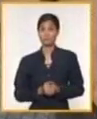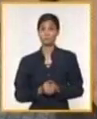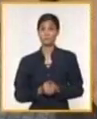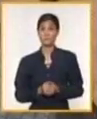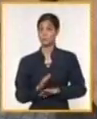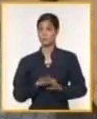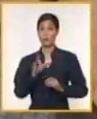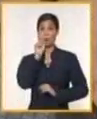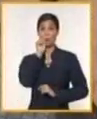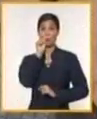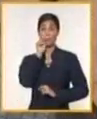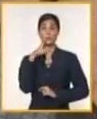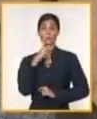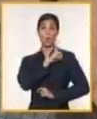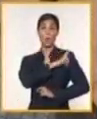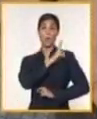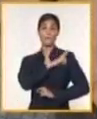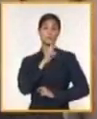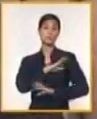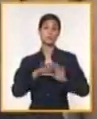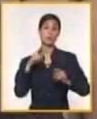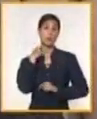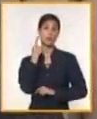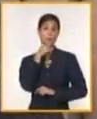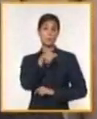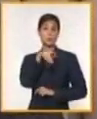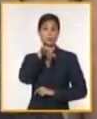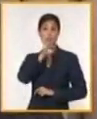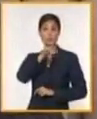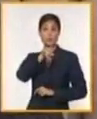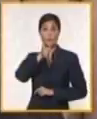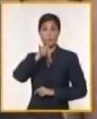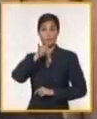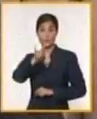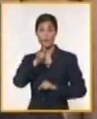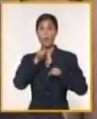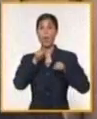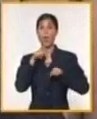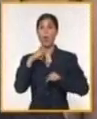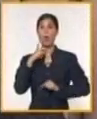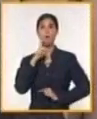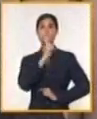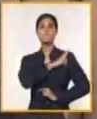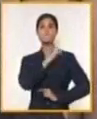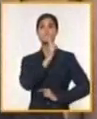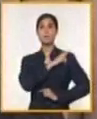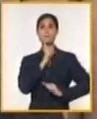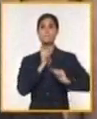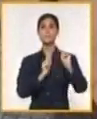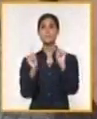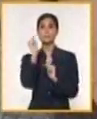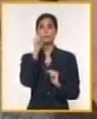Khamenei, en el poder desde 1989, es quien tiene la última palabra en las grandes cuestiones de Estado.